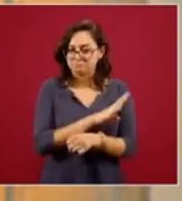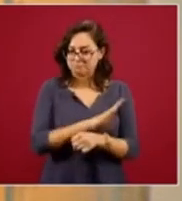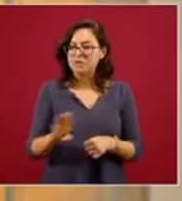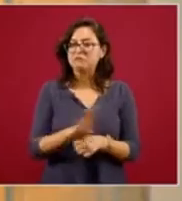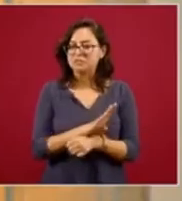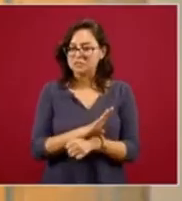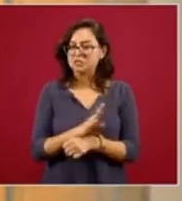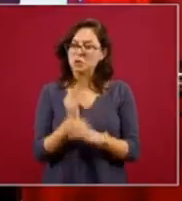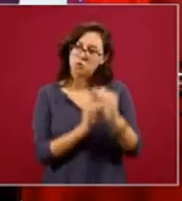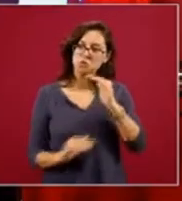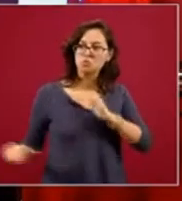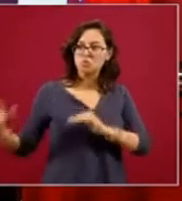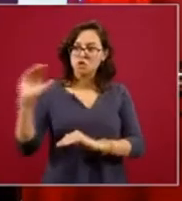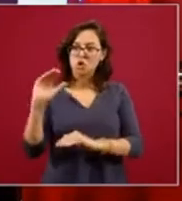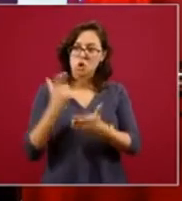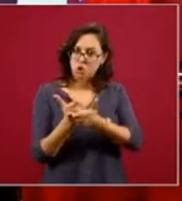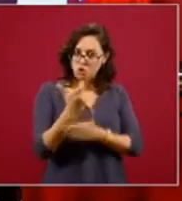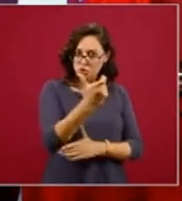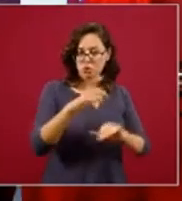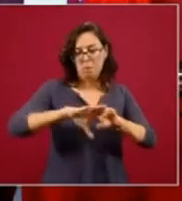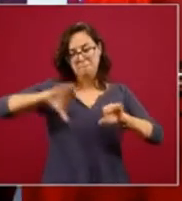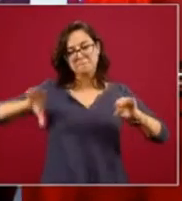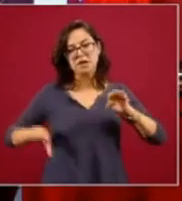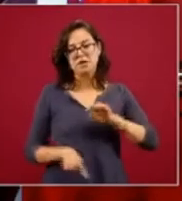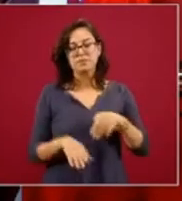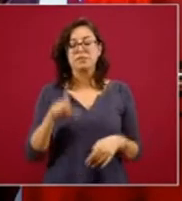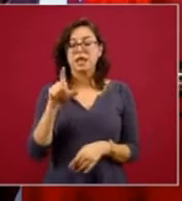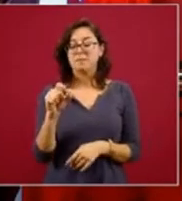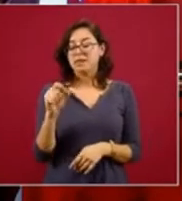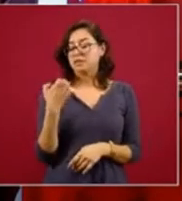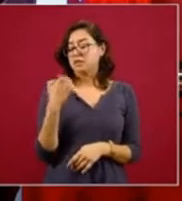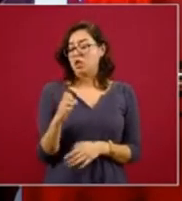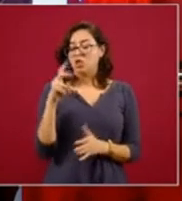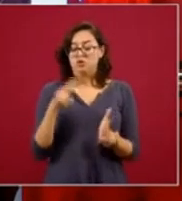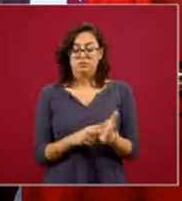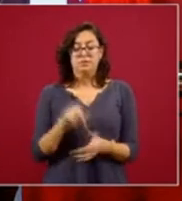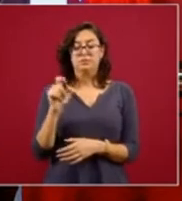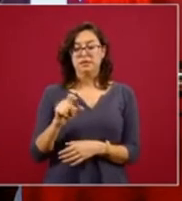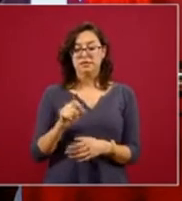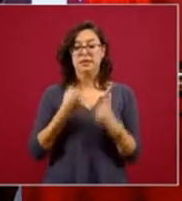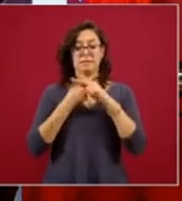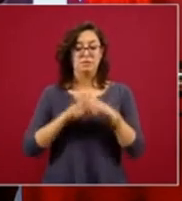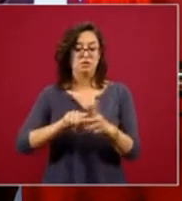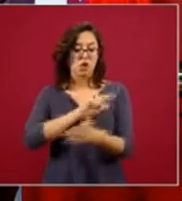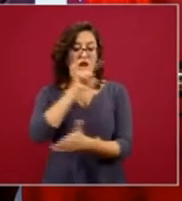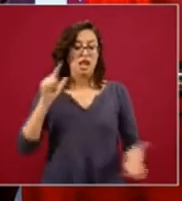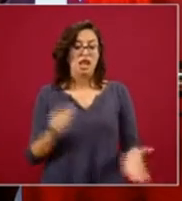sean superiores a los costos. El 20 de enero de 2020 entró en vigor la Ley de Fomento a la